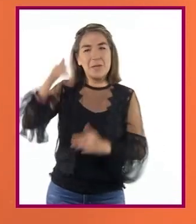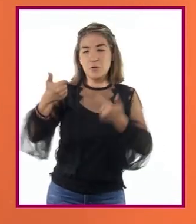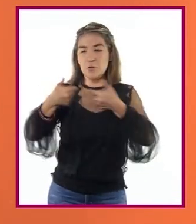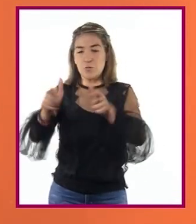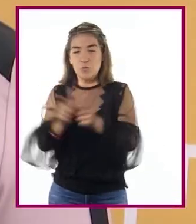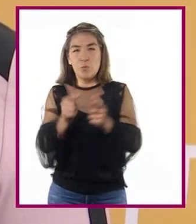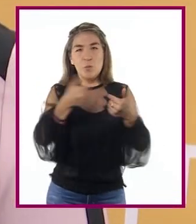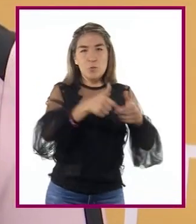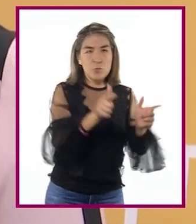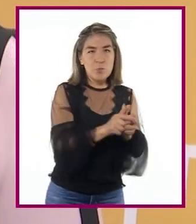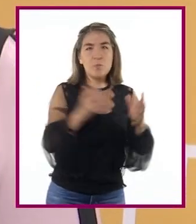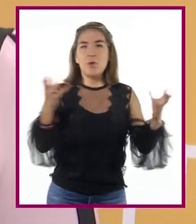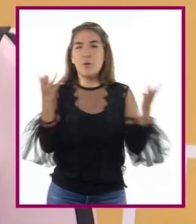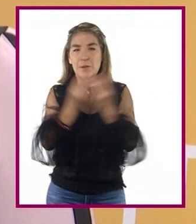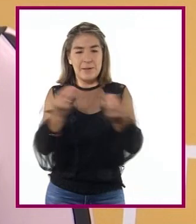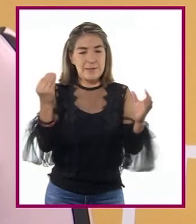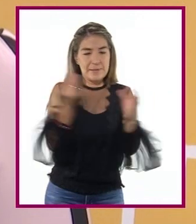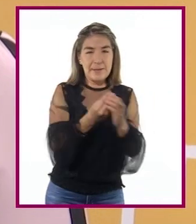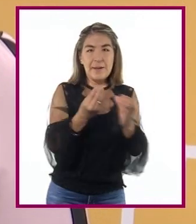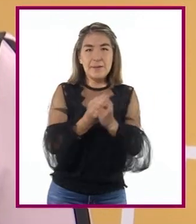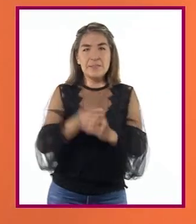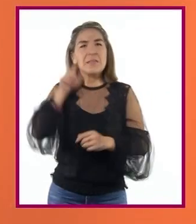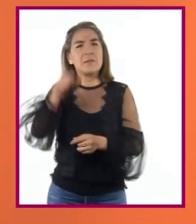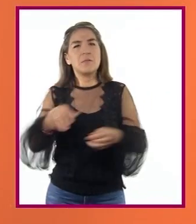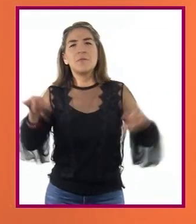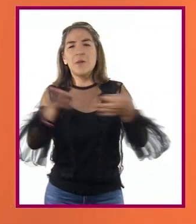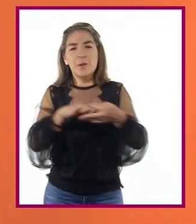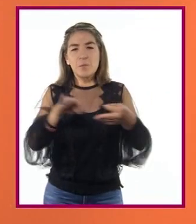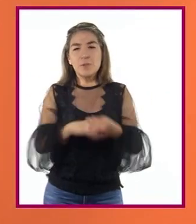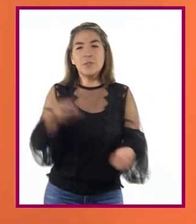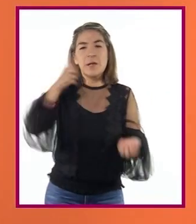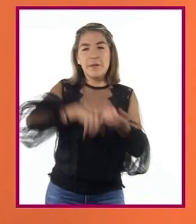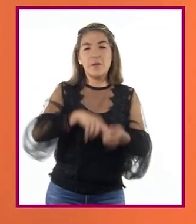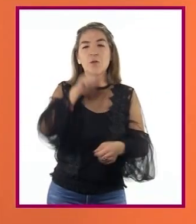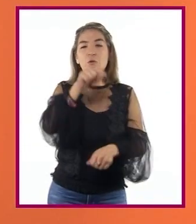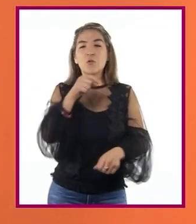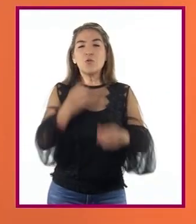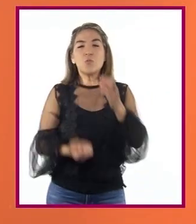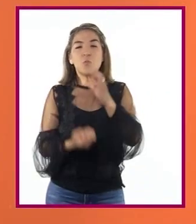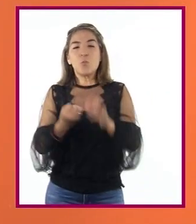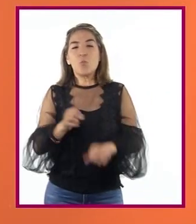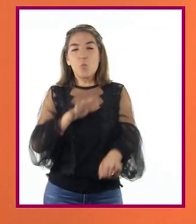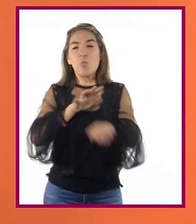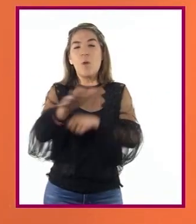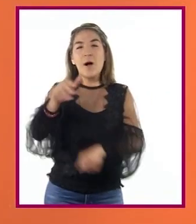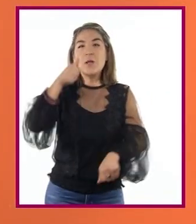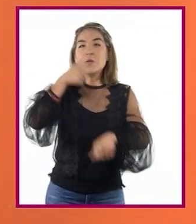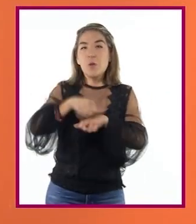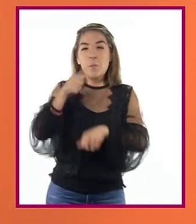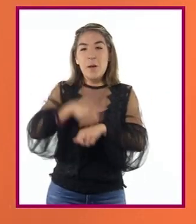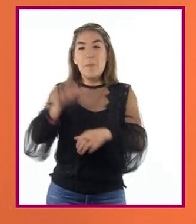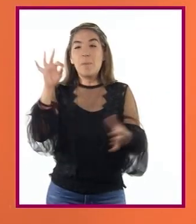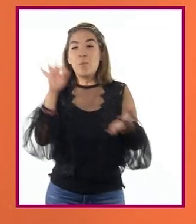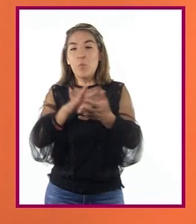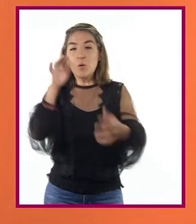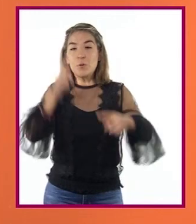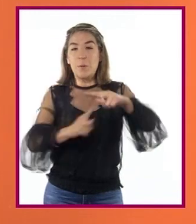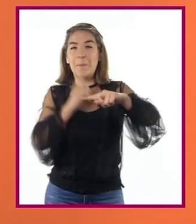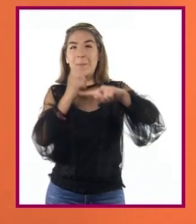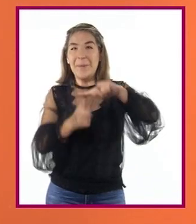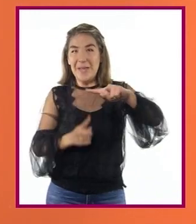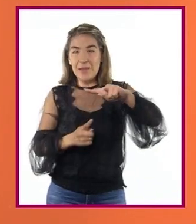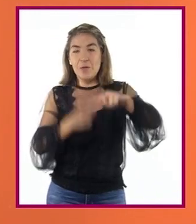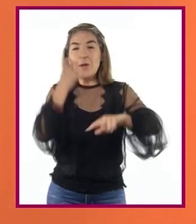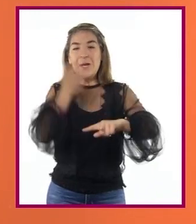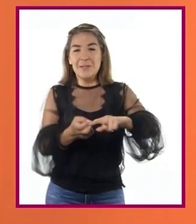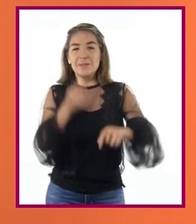en clases. Para el polígono de frecuencia se toma la marca de clase, que coincide con el punto medio